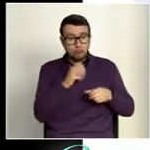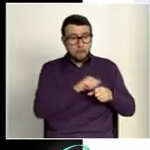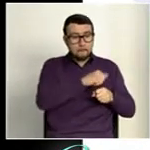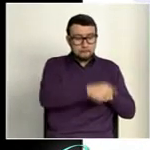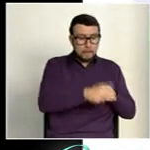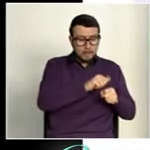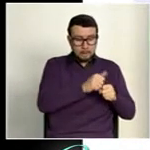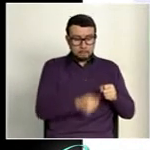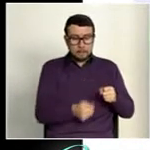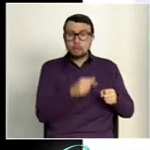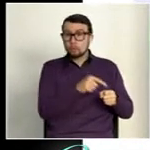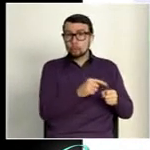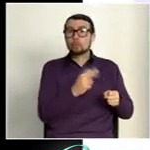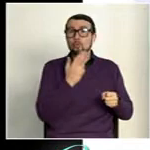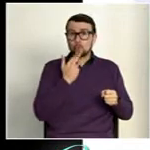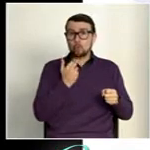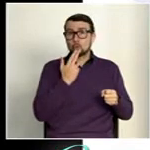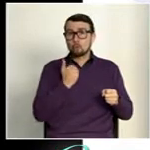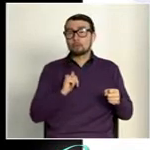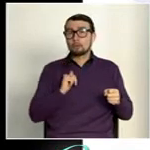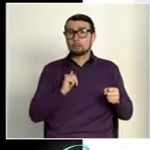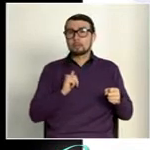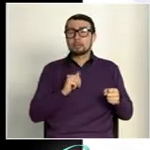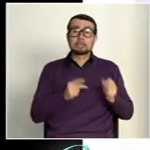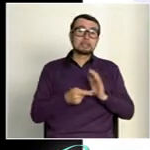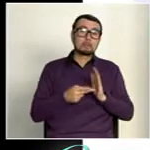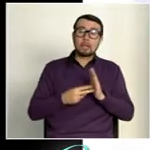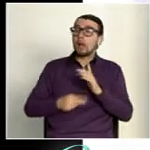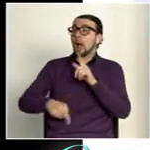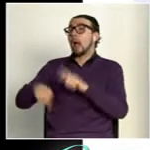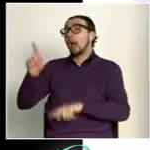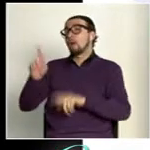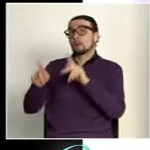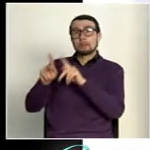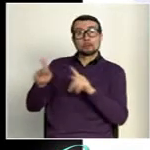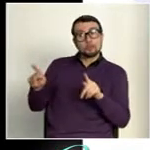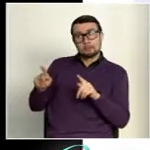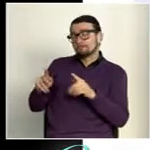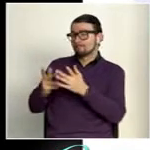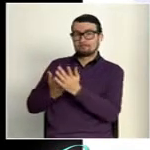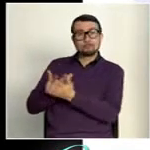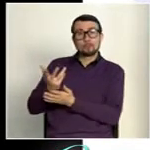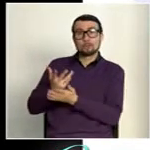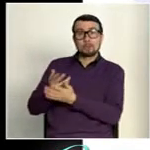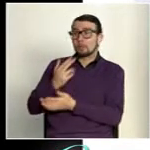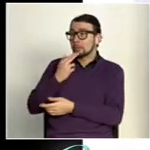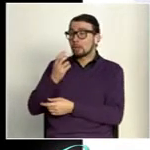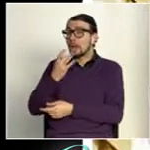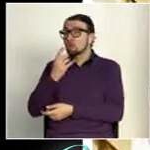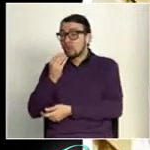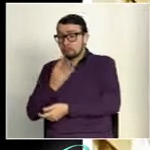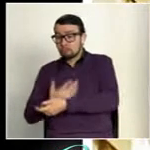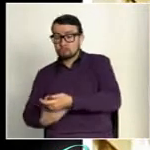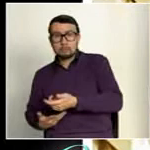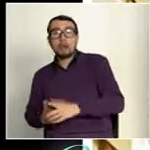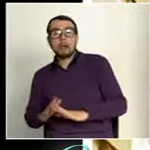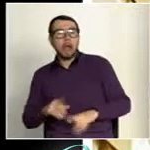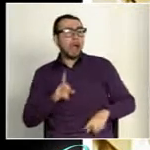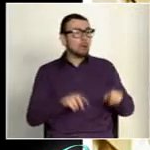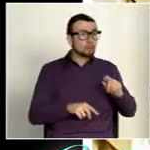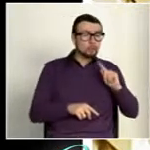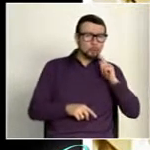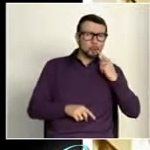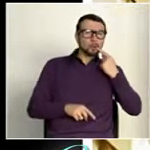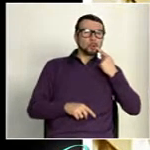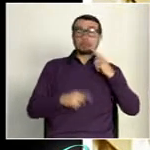son alimentos dulces, o sea que cierto tipo de personas pues, no son muy recomendables, otros son sabores amargos, astringentes. Pero